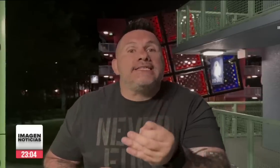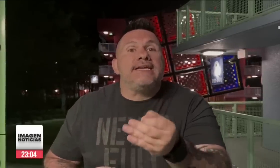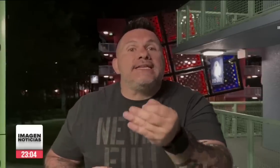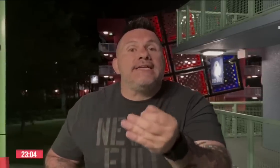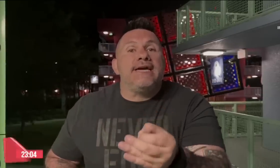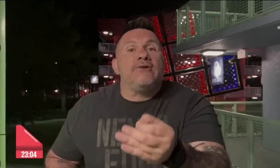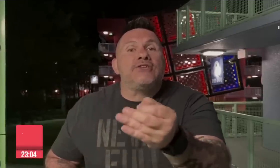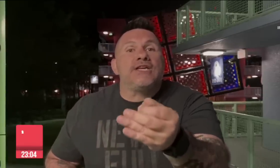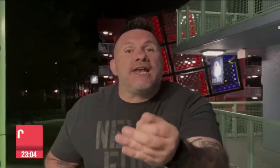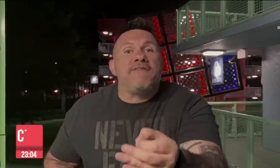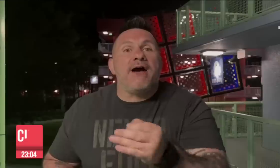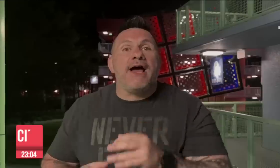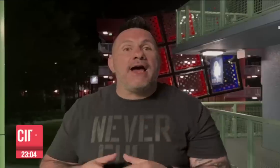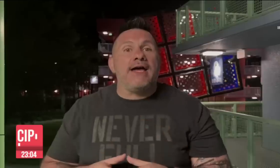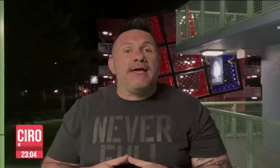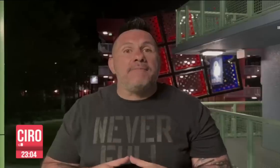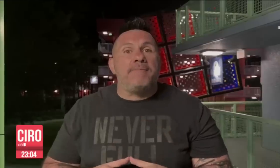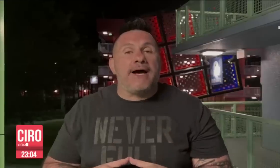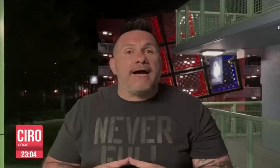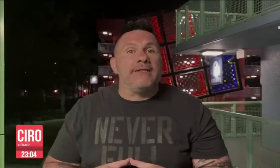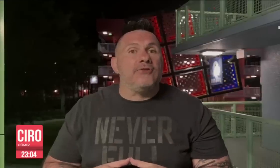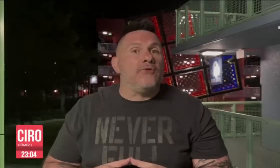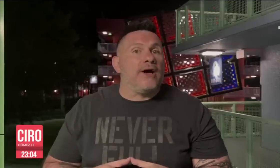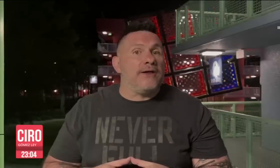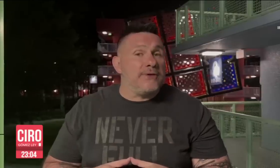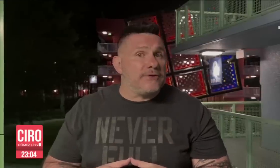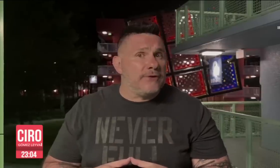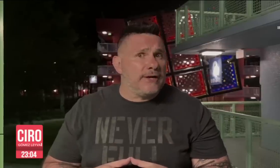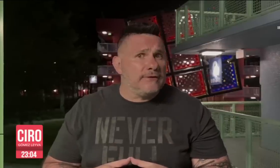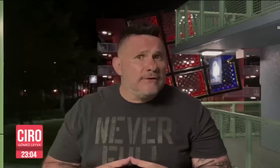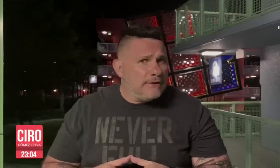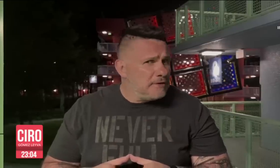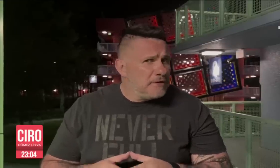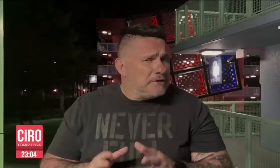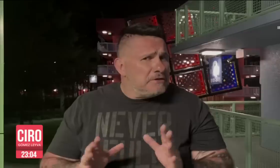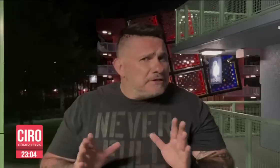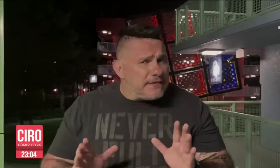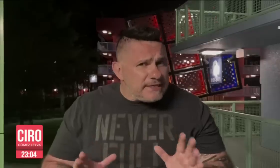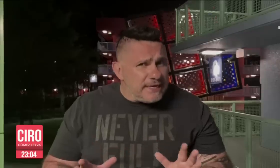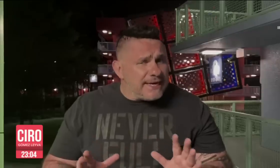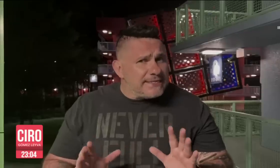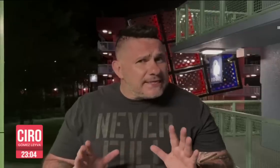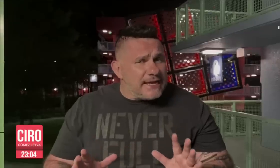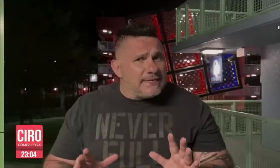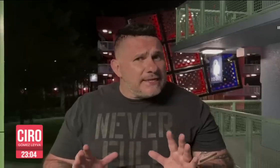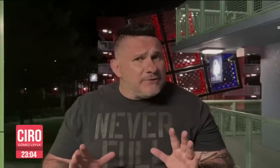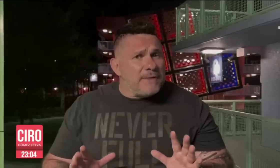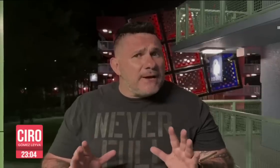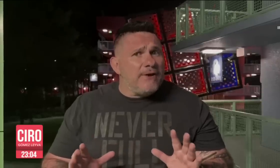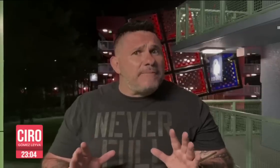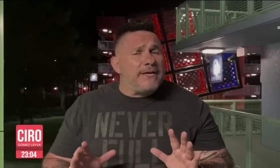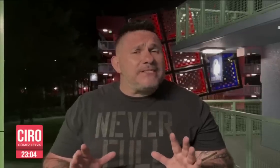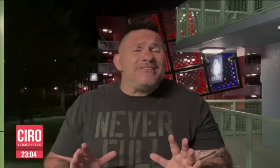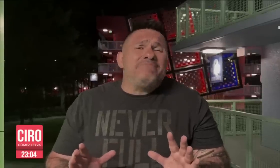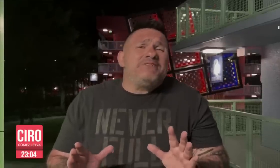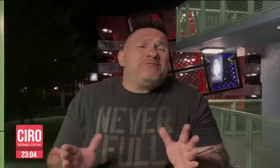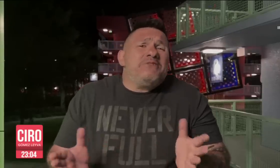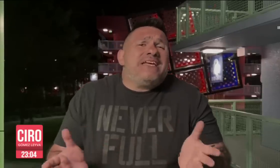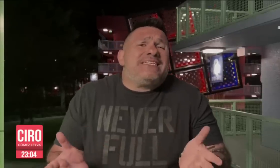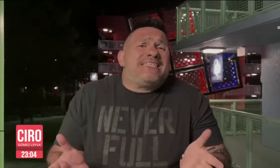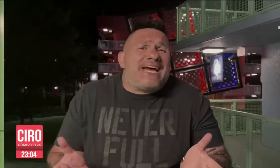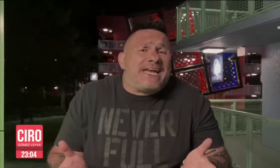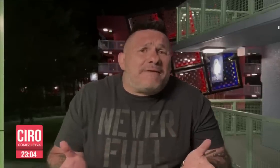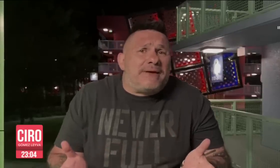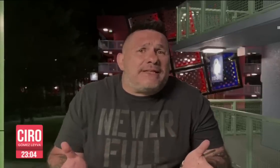con ese dinero se le va a ir pagando a Iberdrola. Decir que se trata de una mala operación, pues